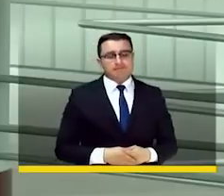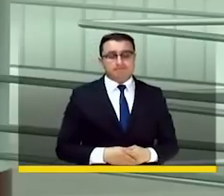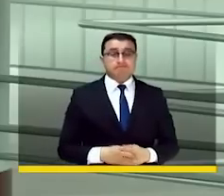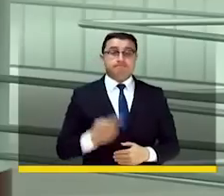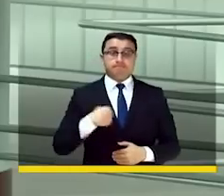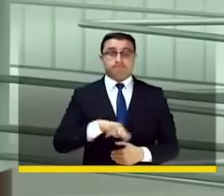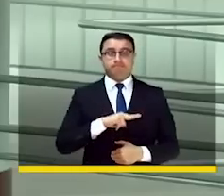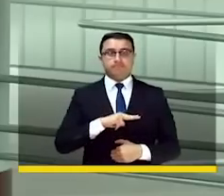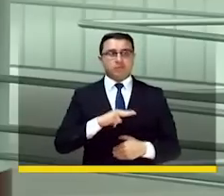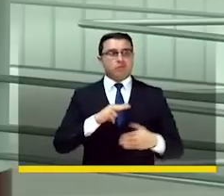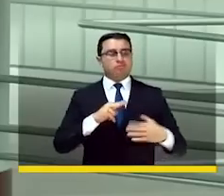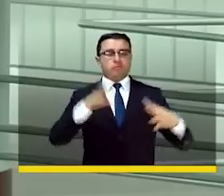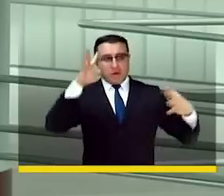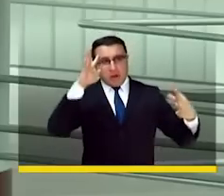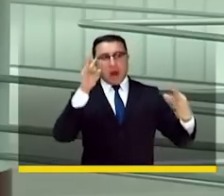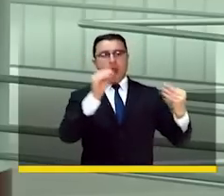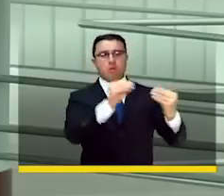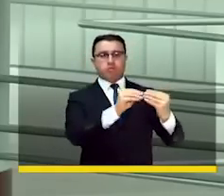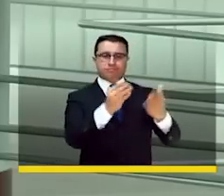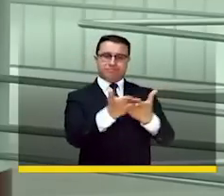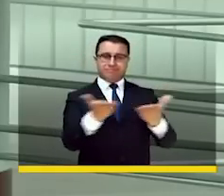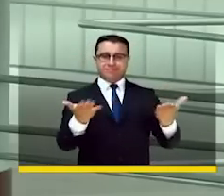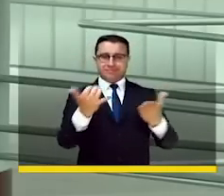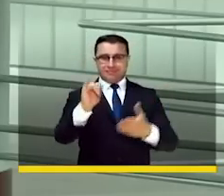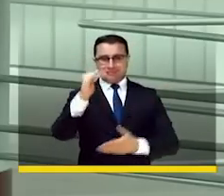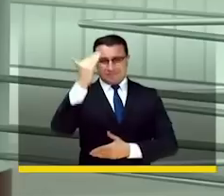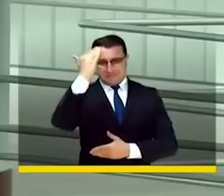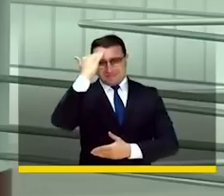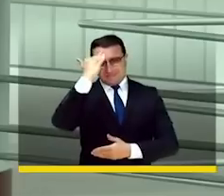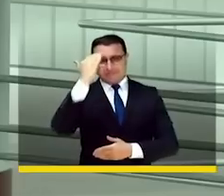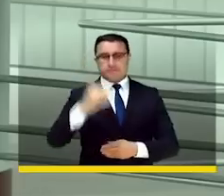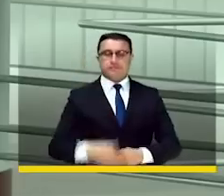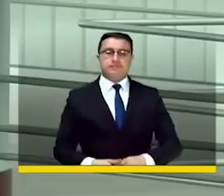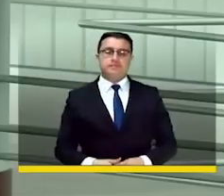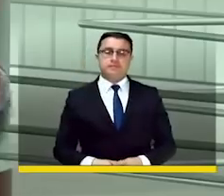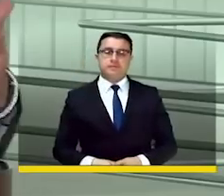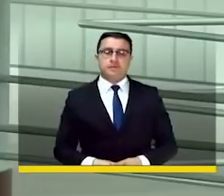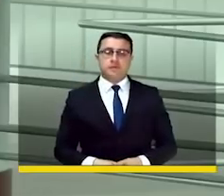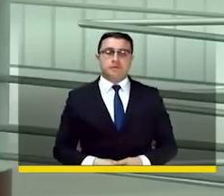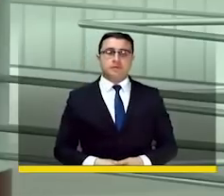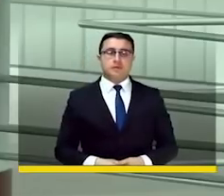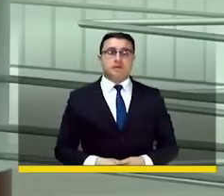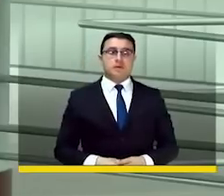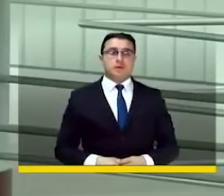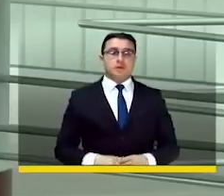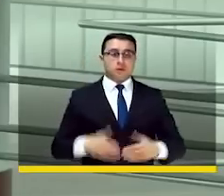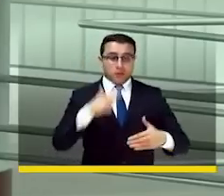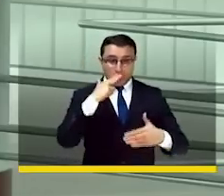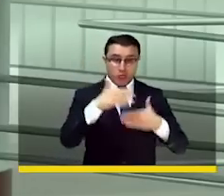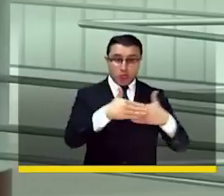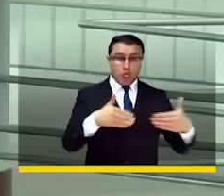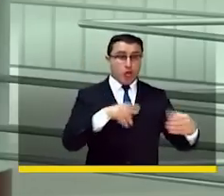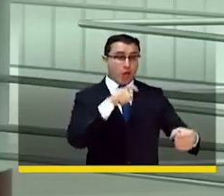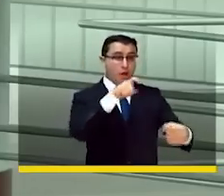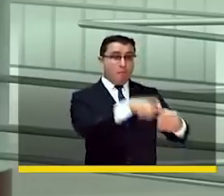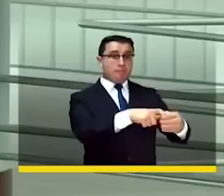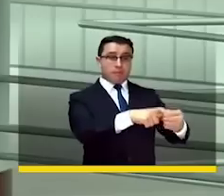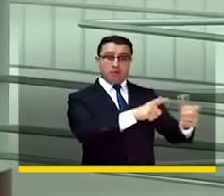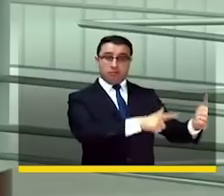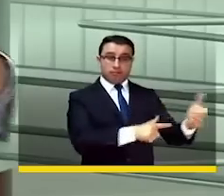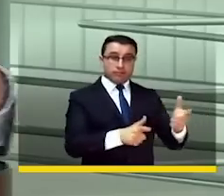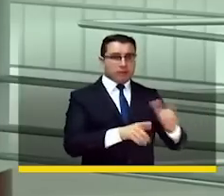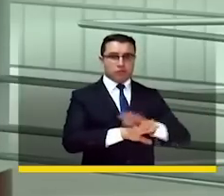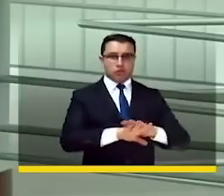un punto, lo que ustedes ya conocen públicamente. Los niños se desligan del conflicto,